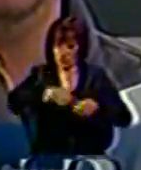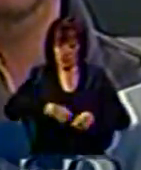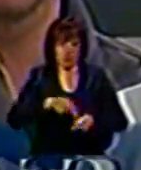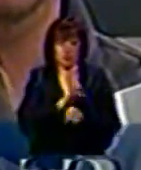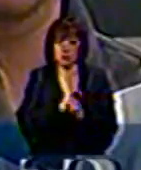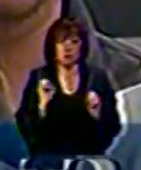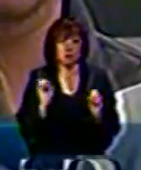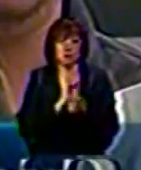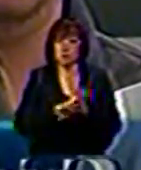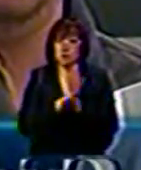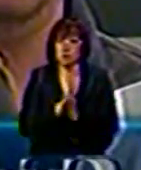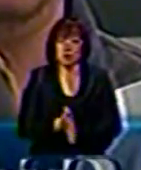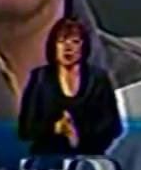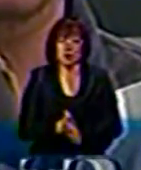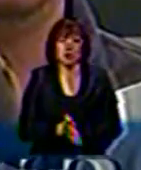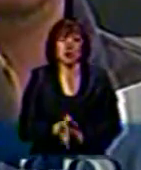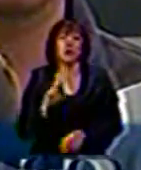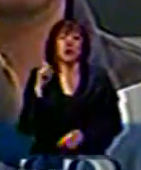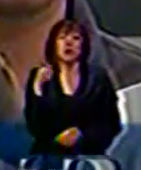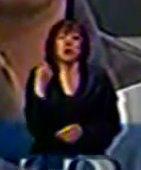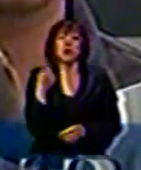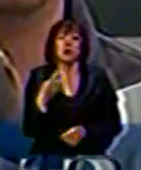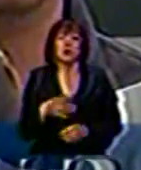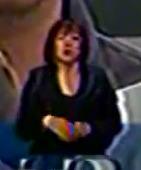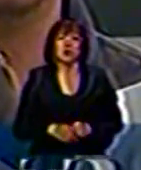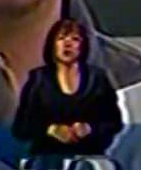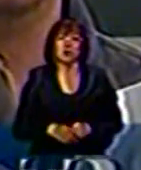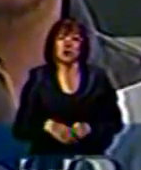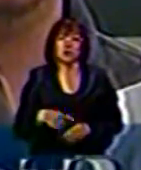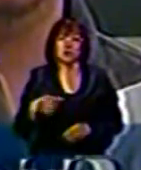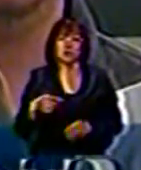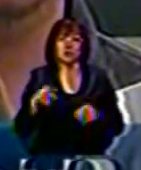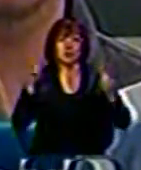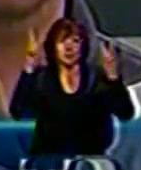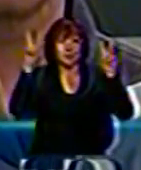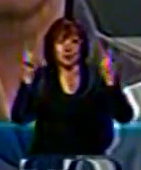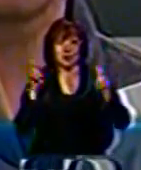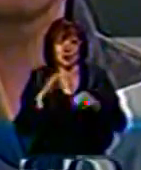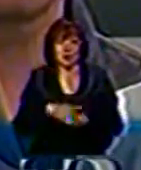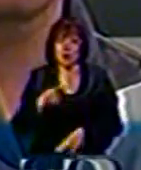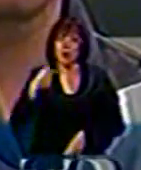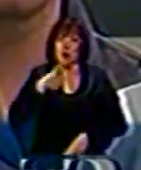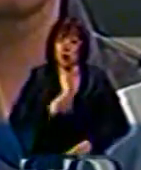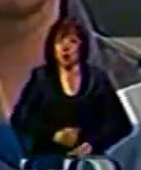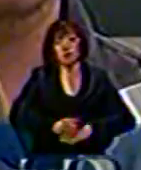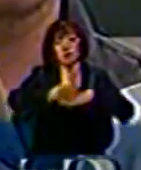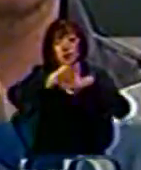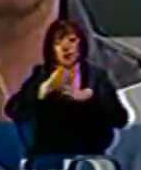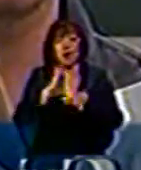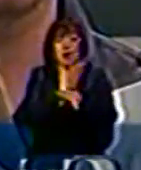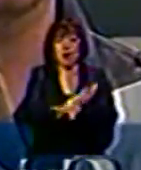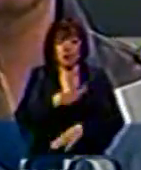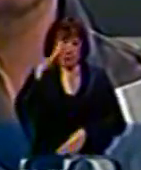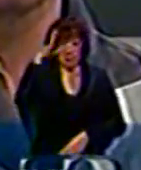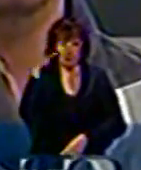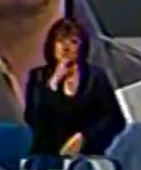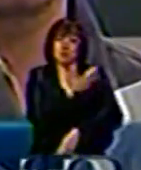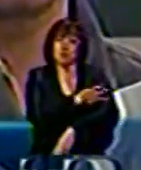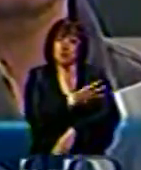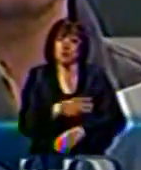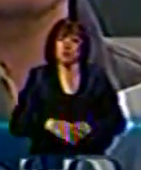involucrado simplemente por la situación de ser comandante de la compañía en la que